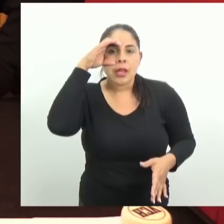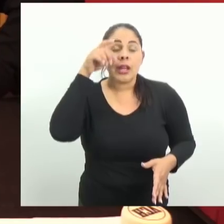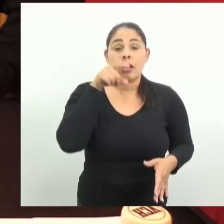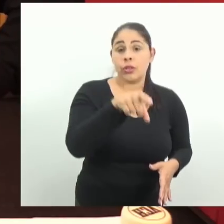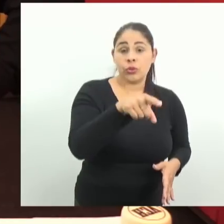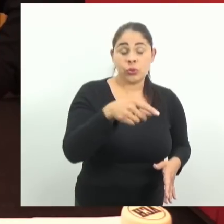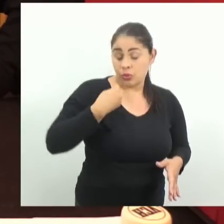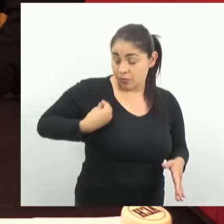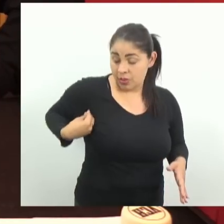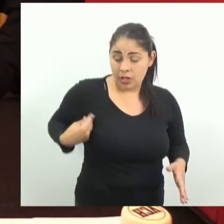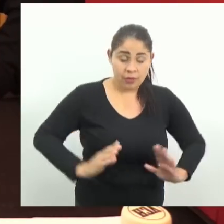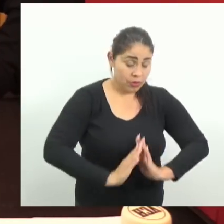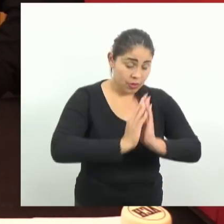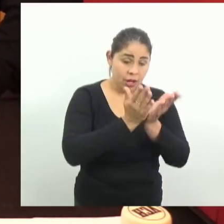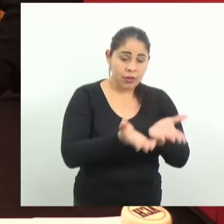alta.